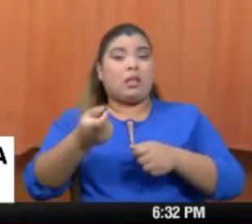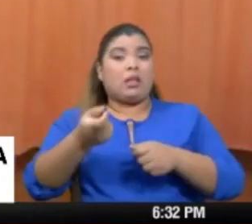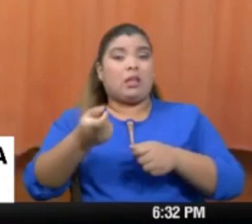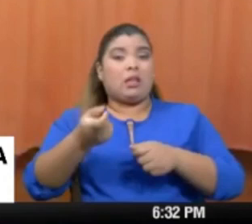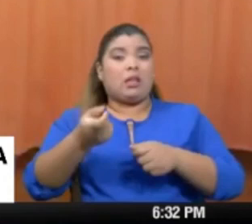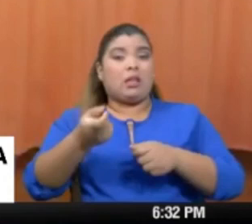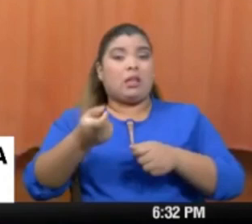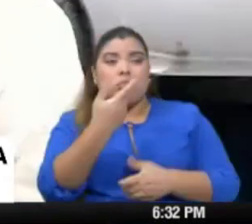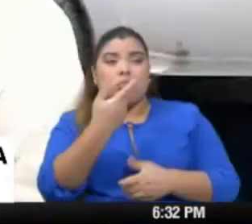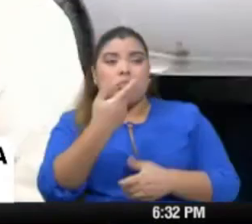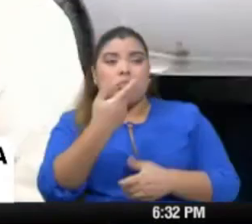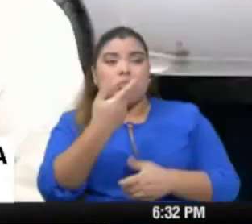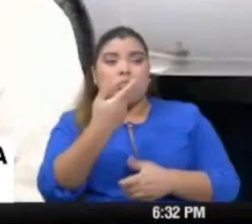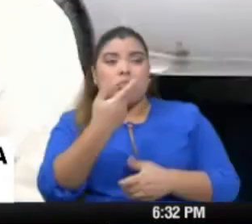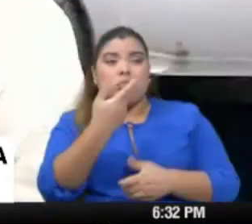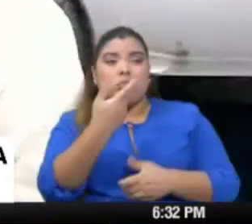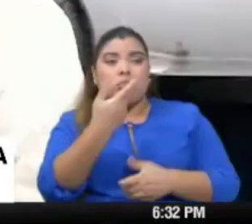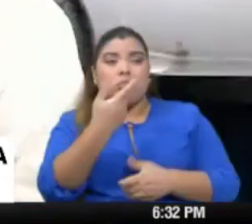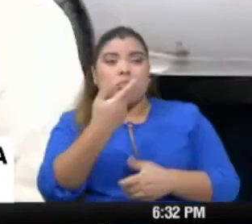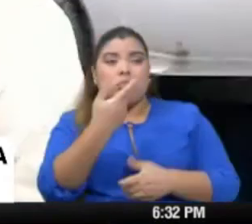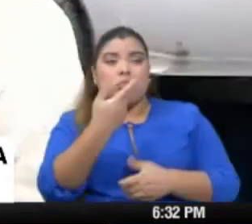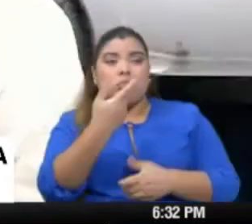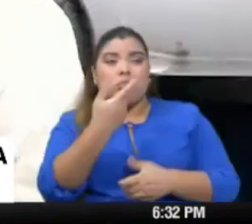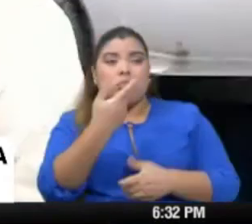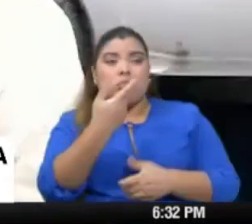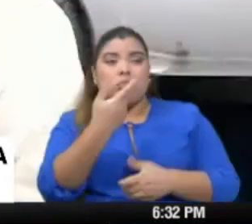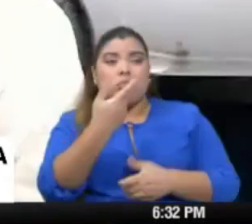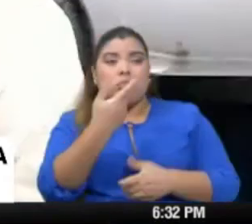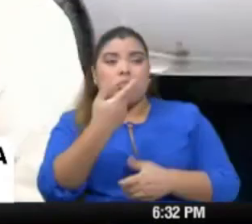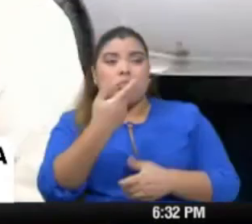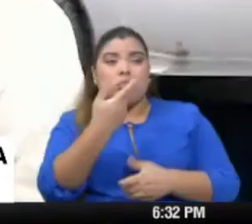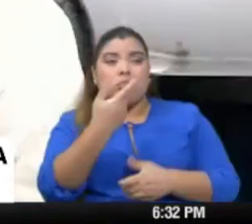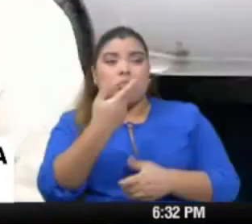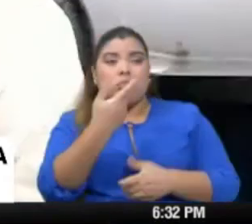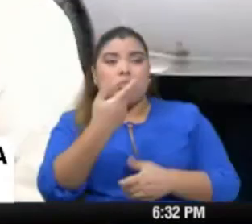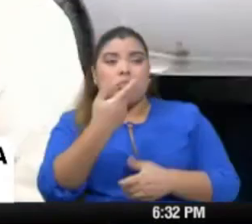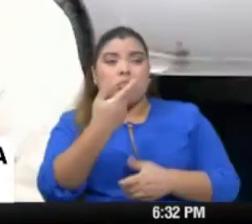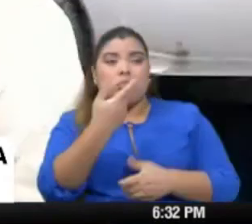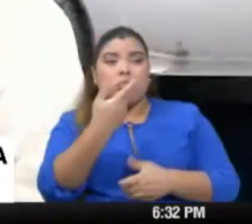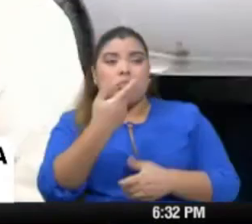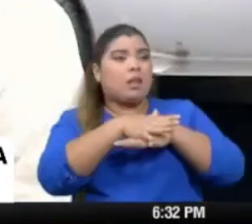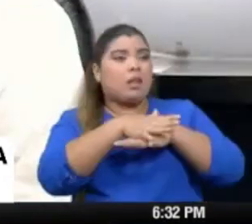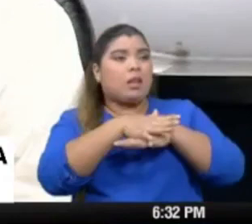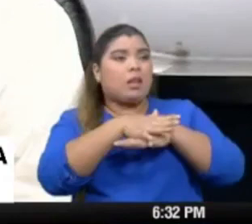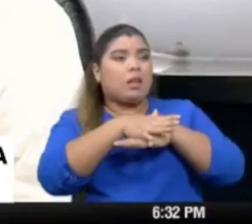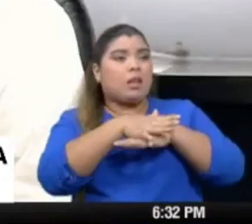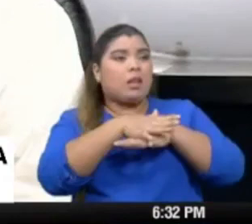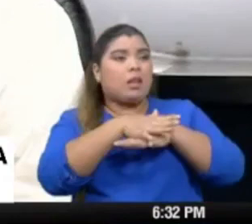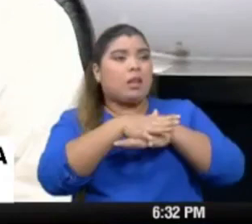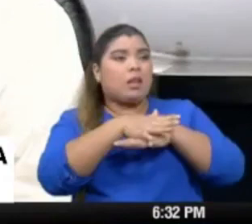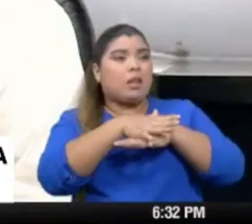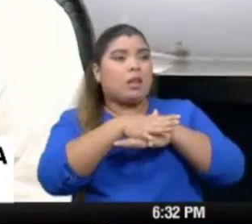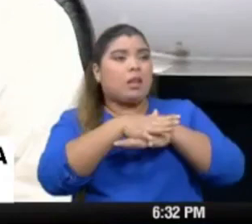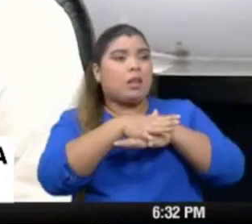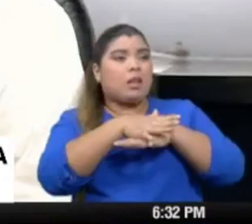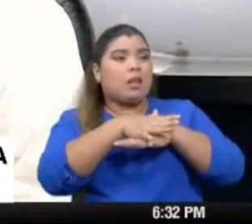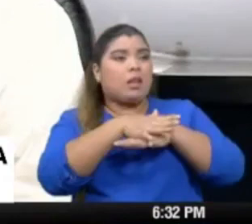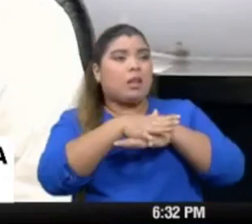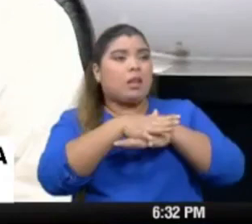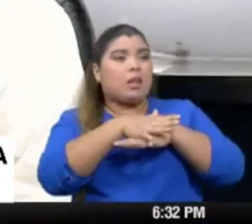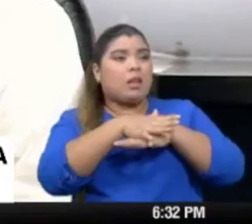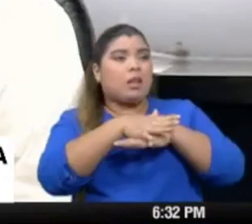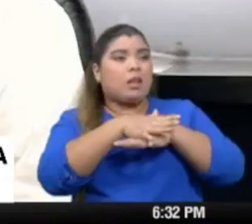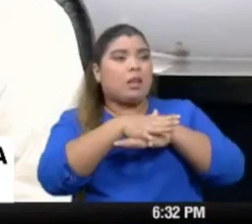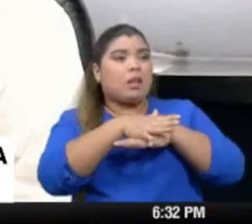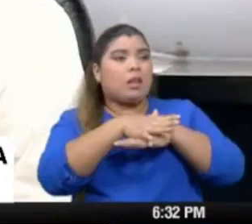El próximo lunes esperamos poder abrir lo que se llama la clínica de heridas para manejar esos pacientes